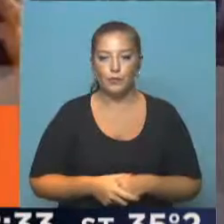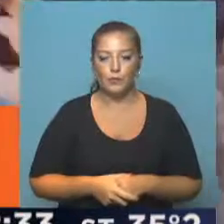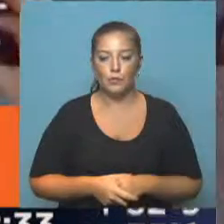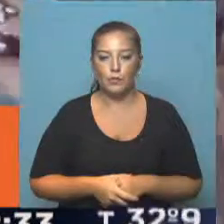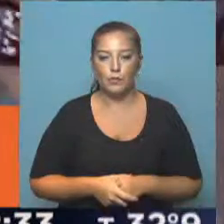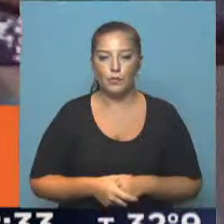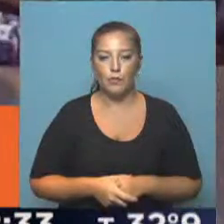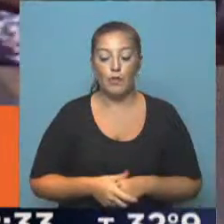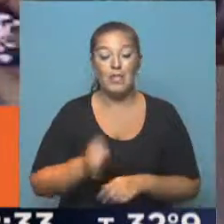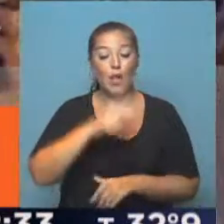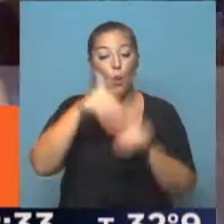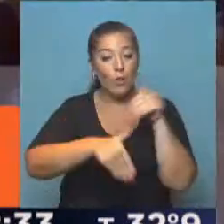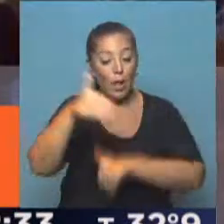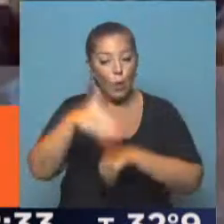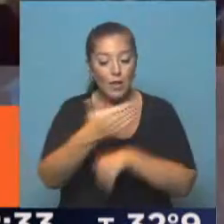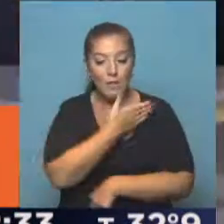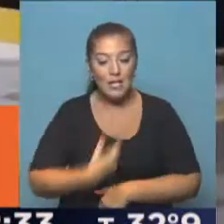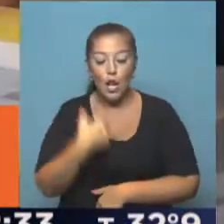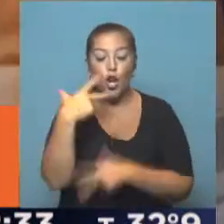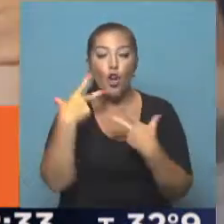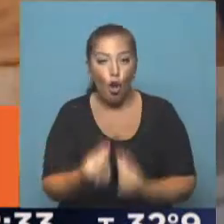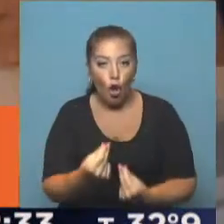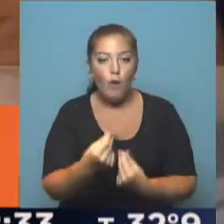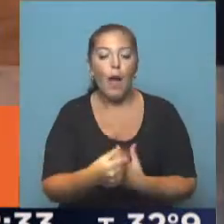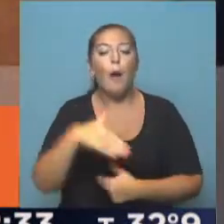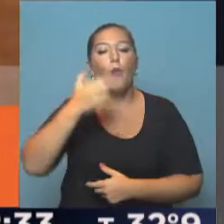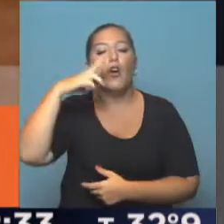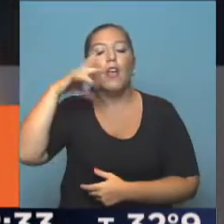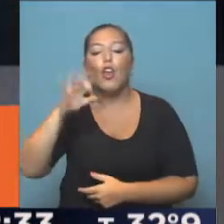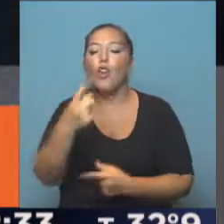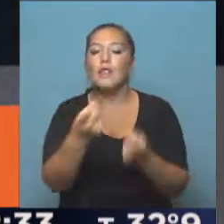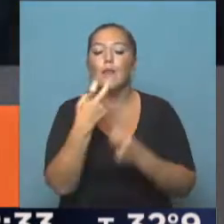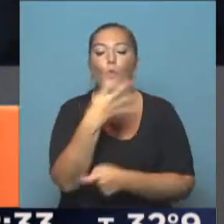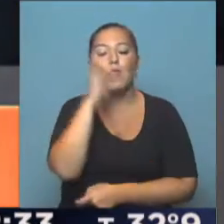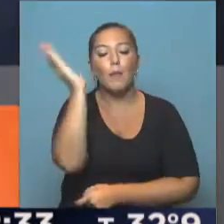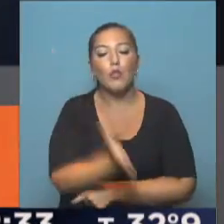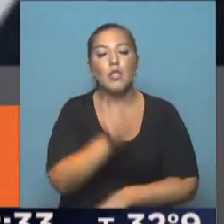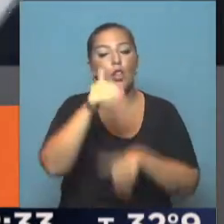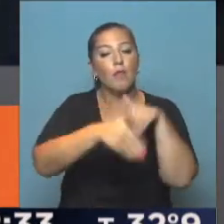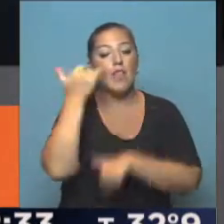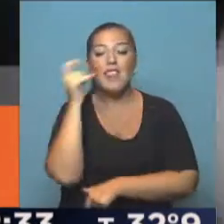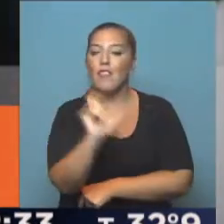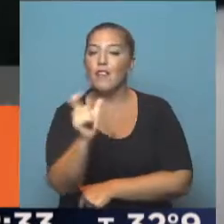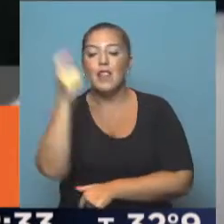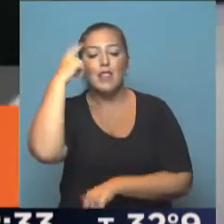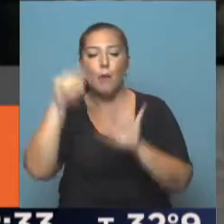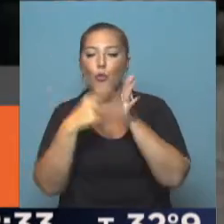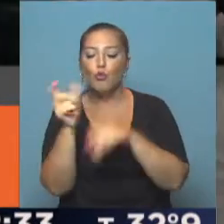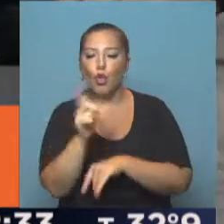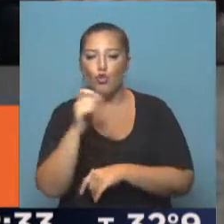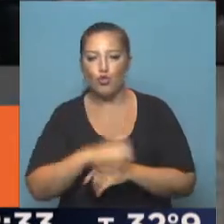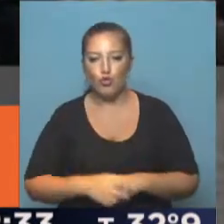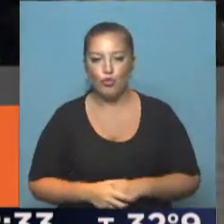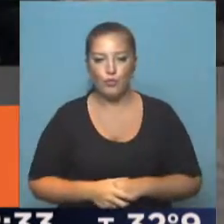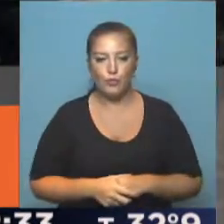Para evitar la segunda vuelta en las presidenciales, Moreno necesitaba un 40% de los sufragios y una diferencia de al menos 10 puntos sobre el